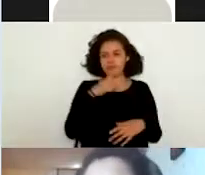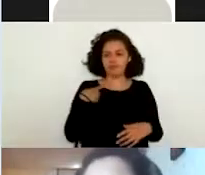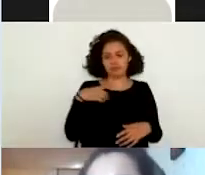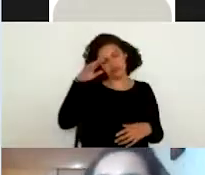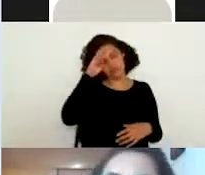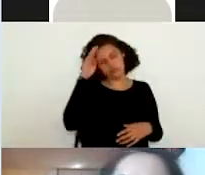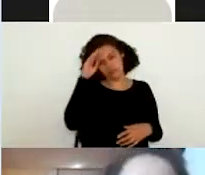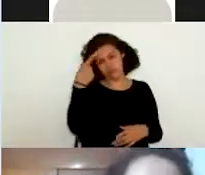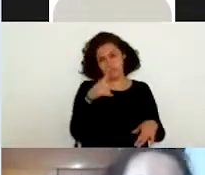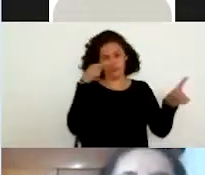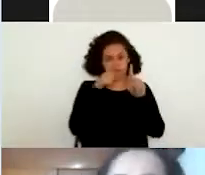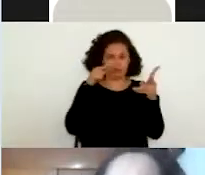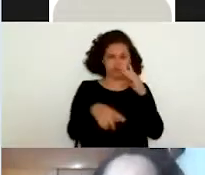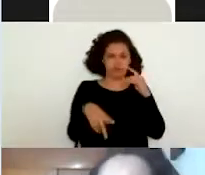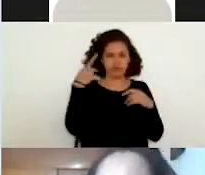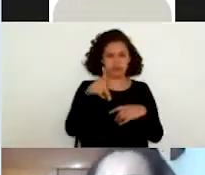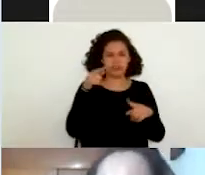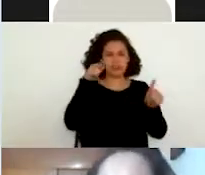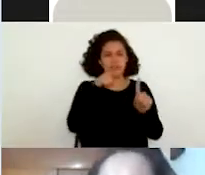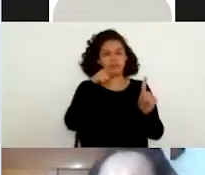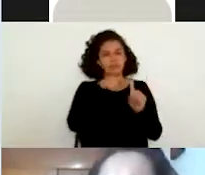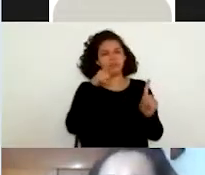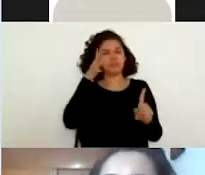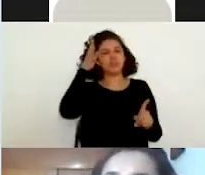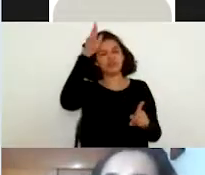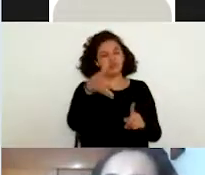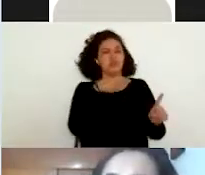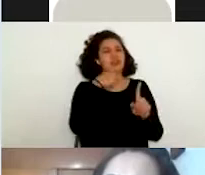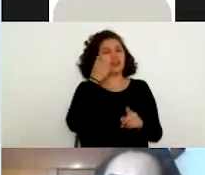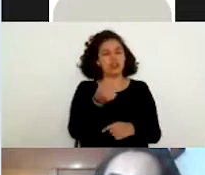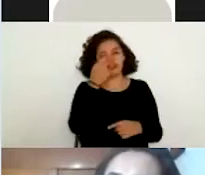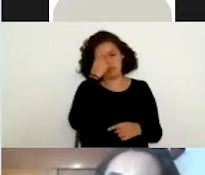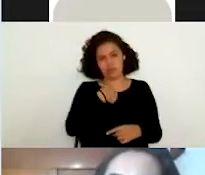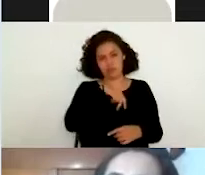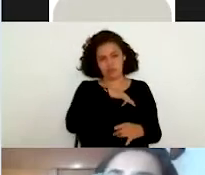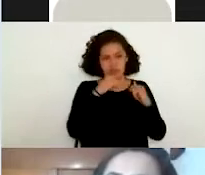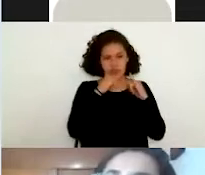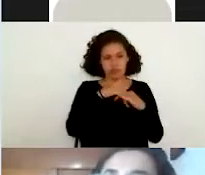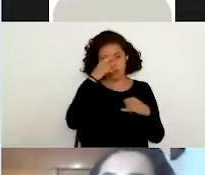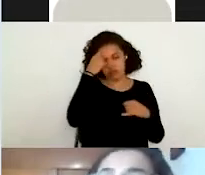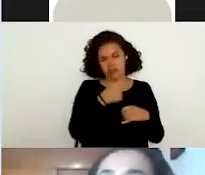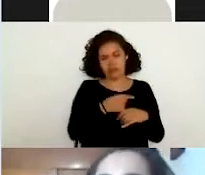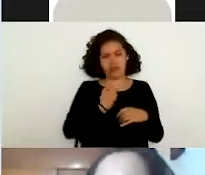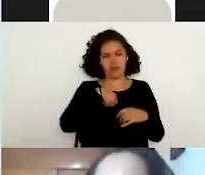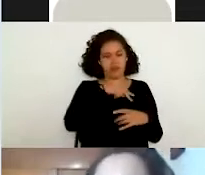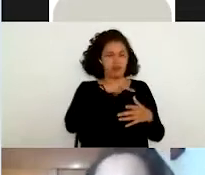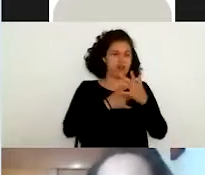el objetivo, la misión, la visión de nuestra institución para que el proyecto responda a eso. Si